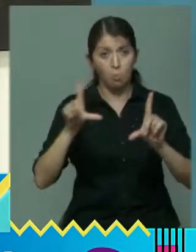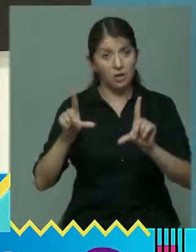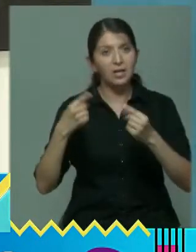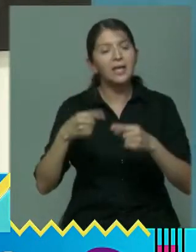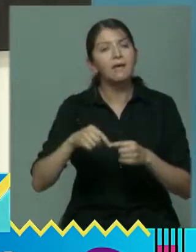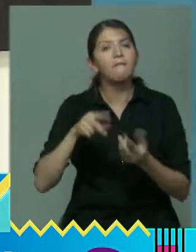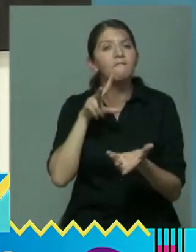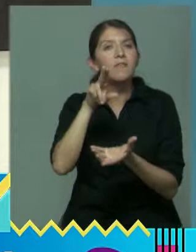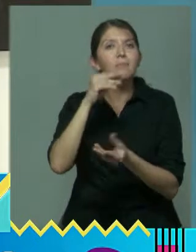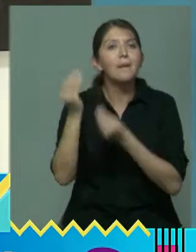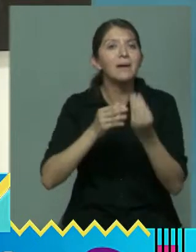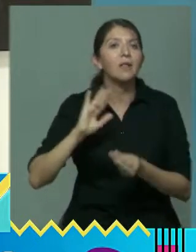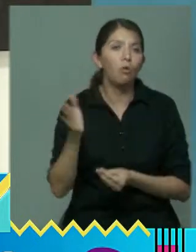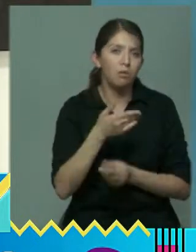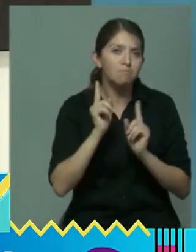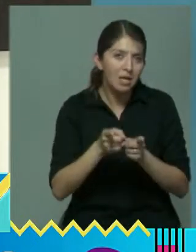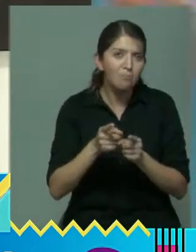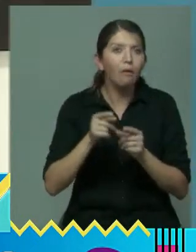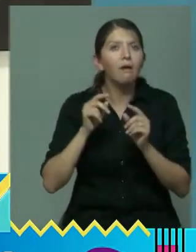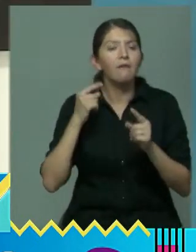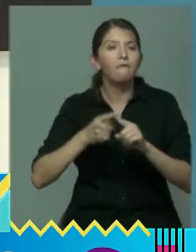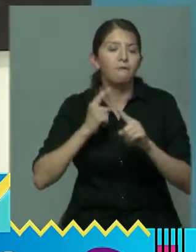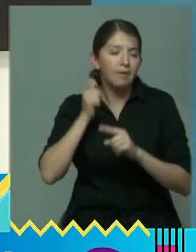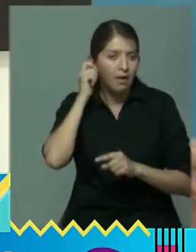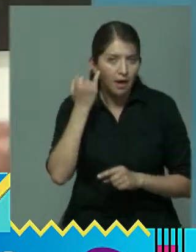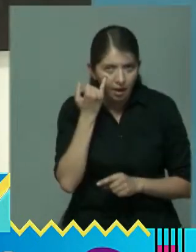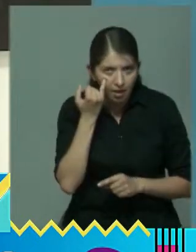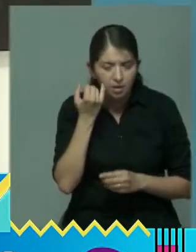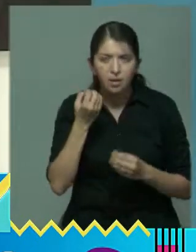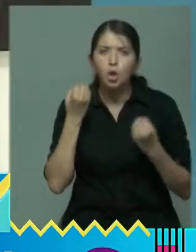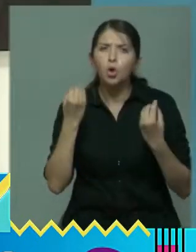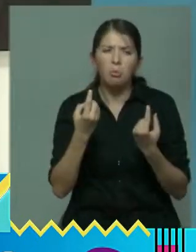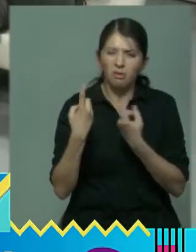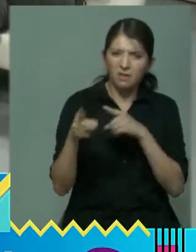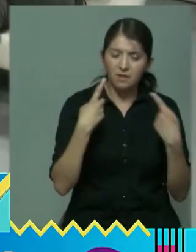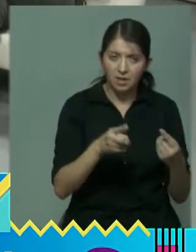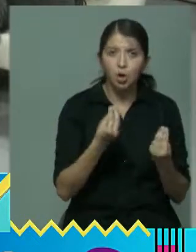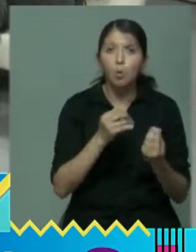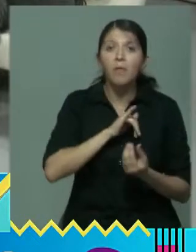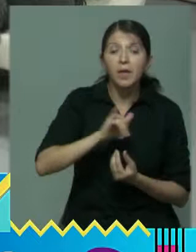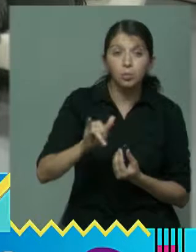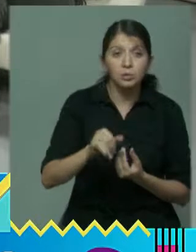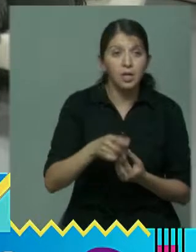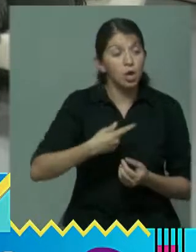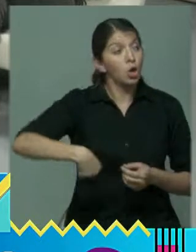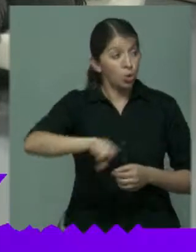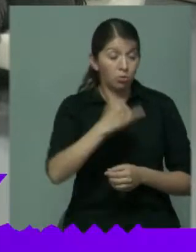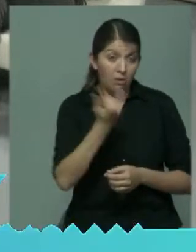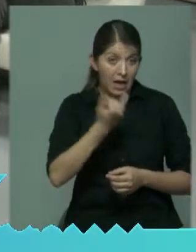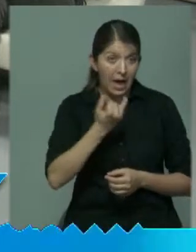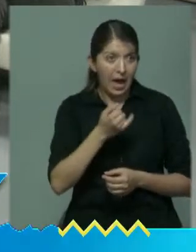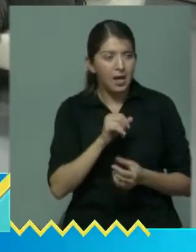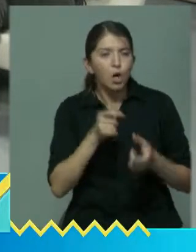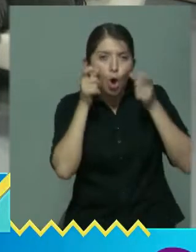sancionar un contenido a partir de una denuncia? ¿Se puede ir directamente al INADI? Tenemos un observatorio de medios de comunicación y un observatorio de redes,